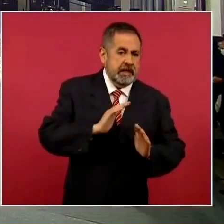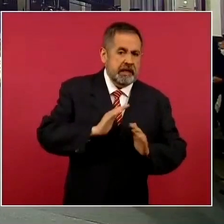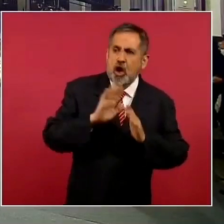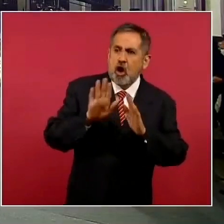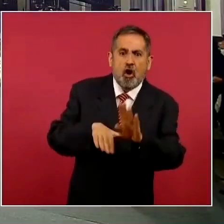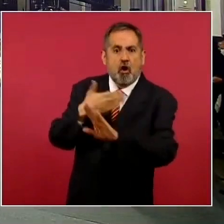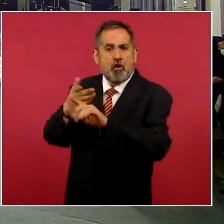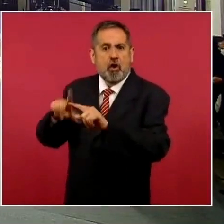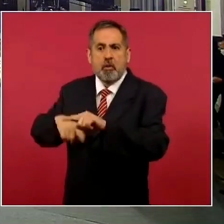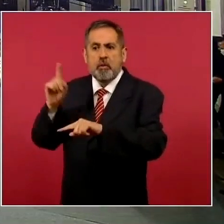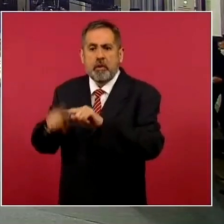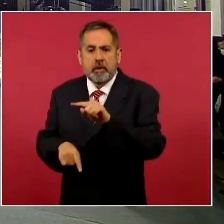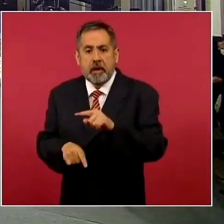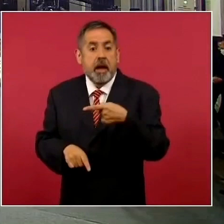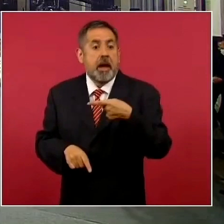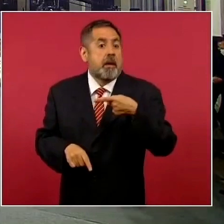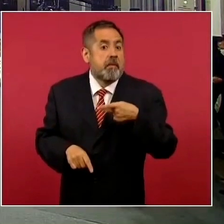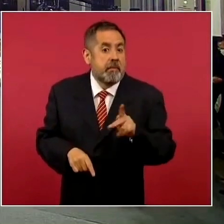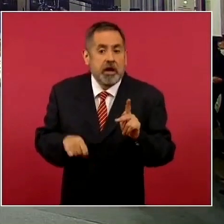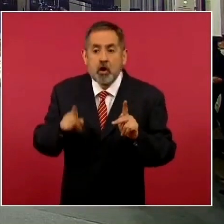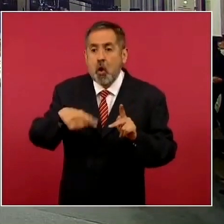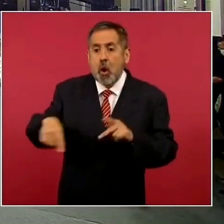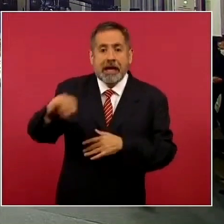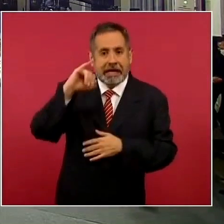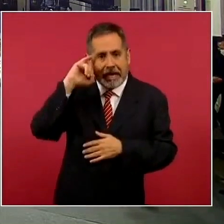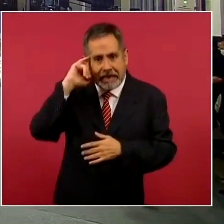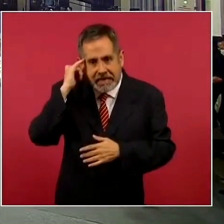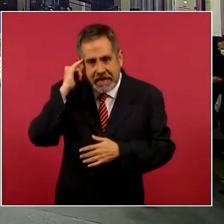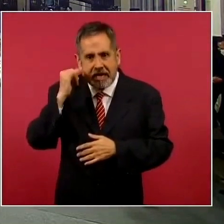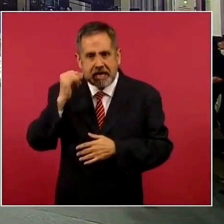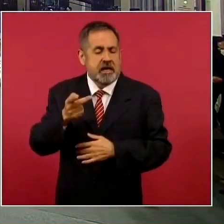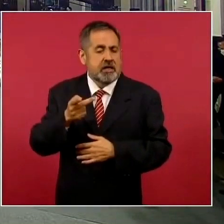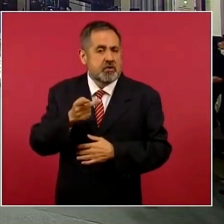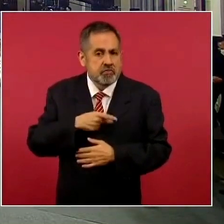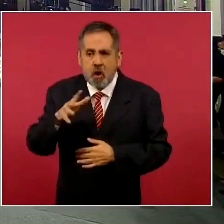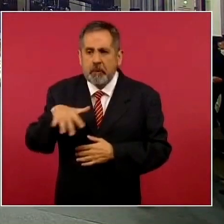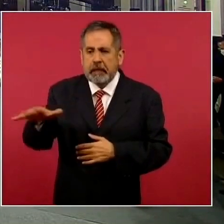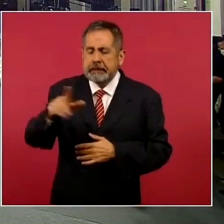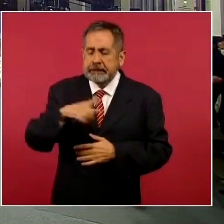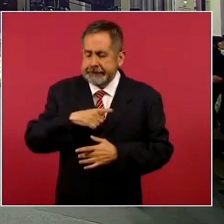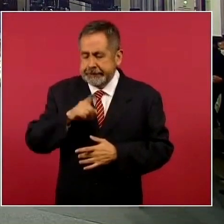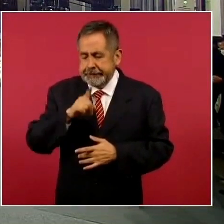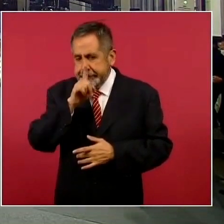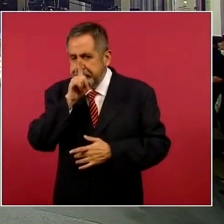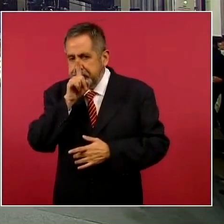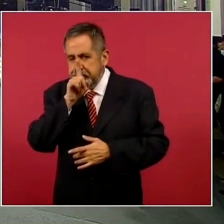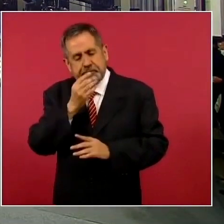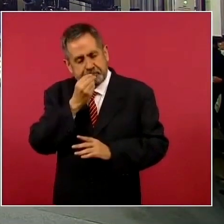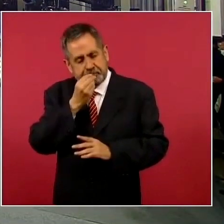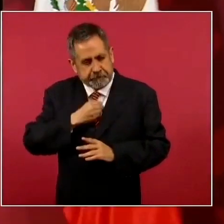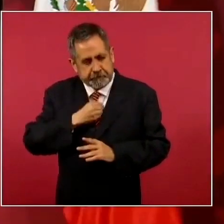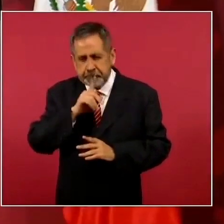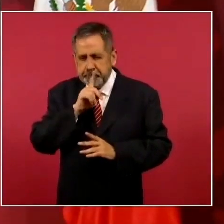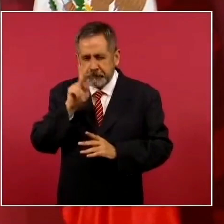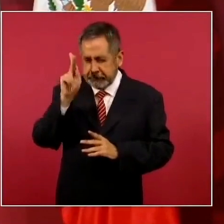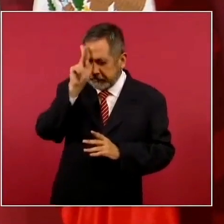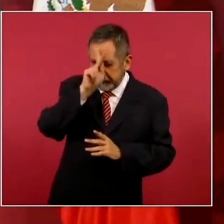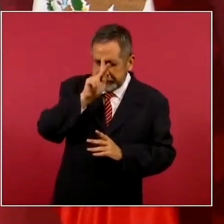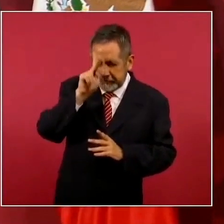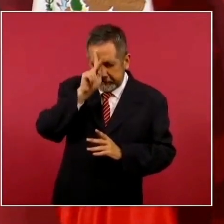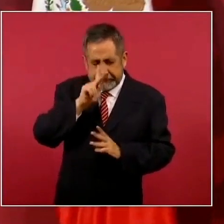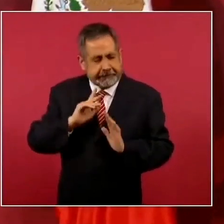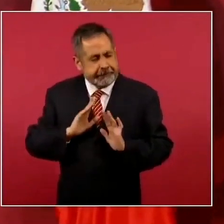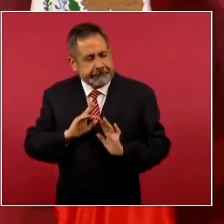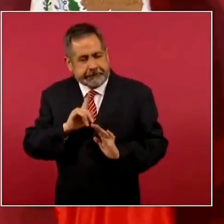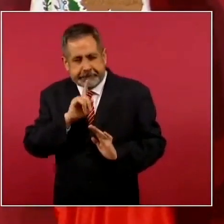Porque los indígenas, los pobres, que se quedaron callados y que actuaron con mucha